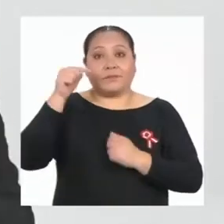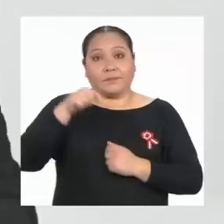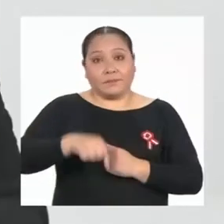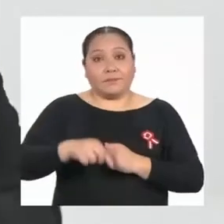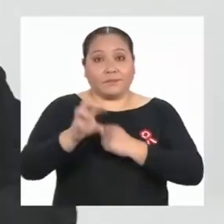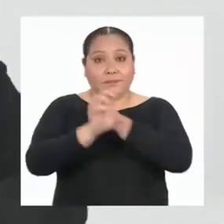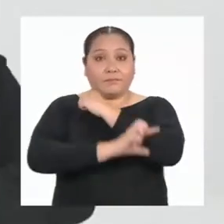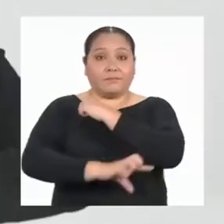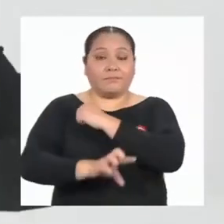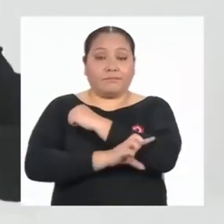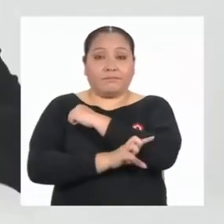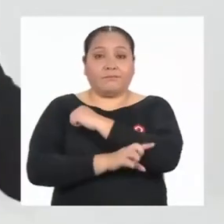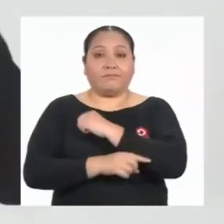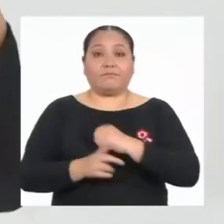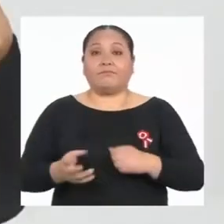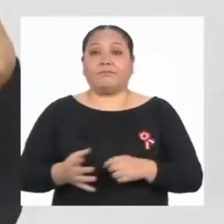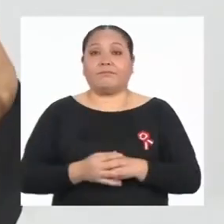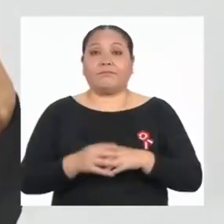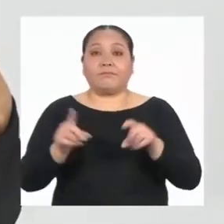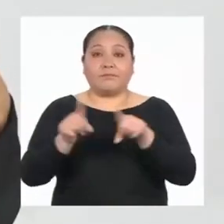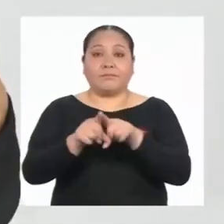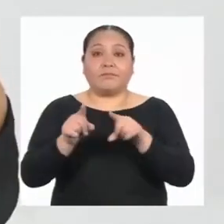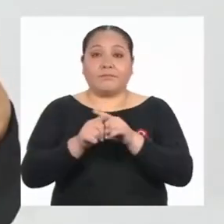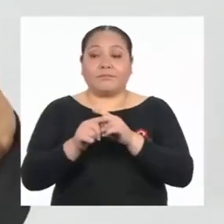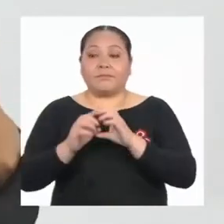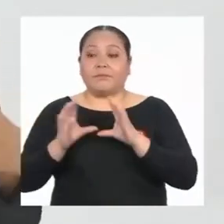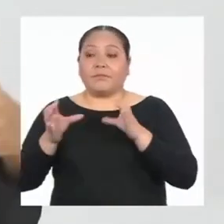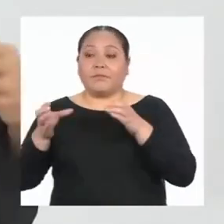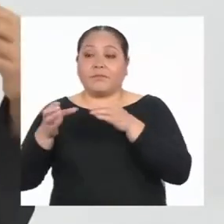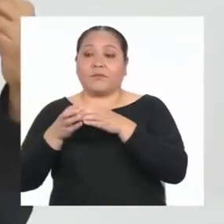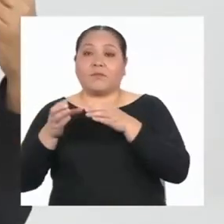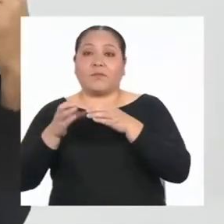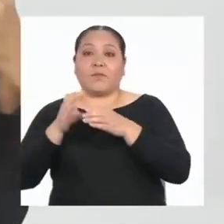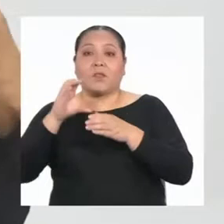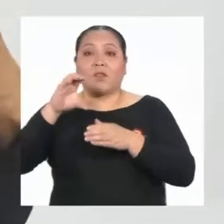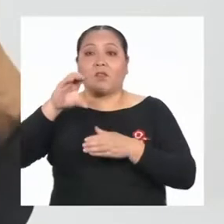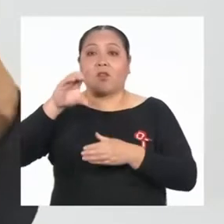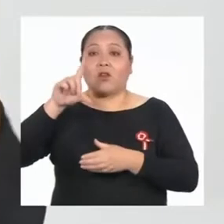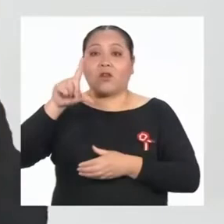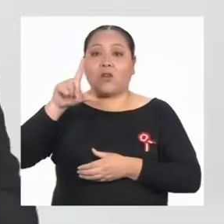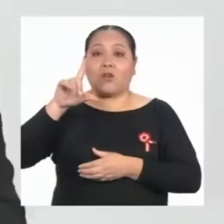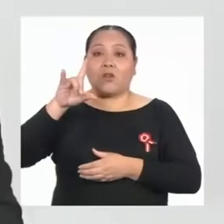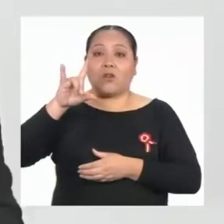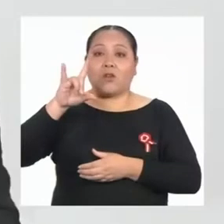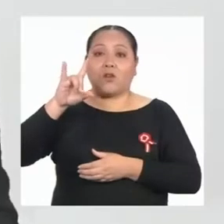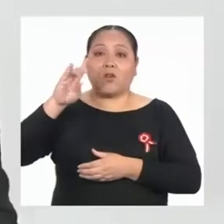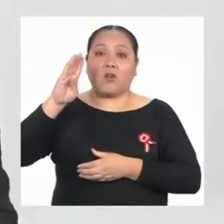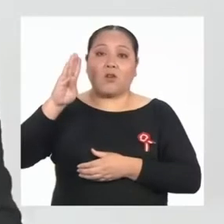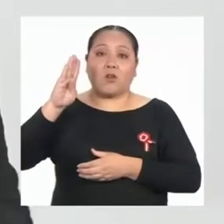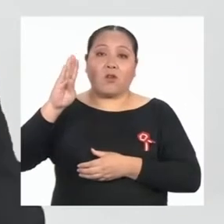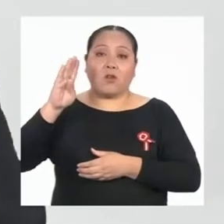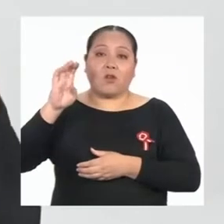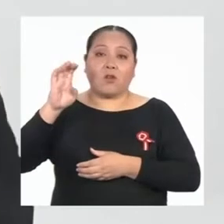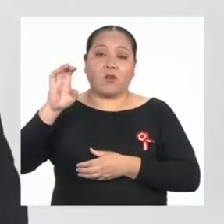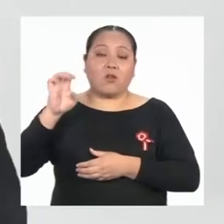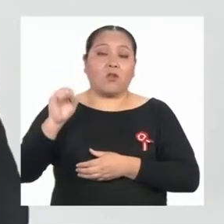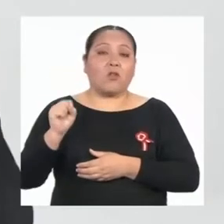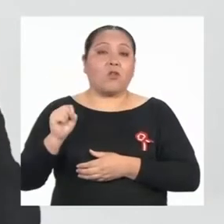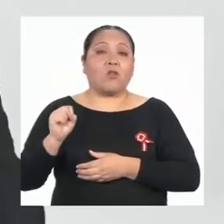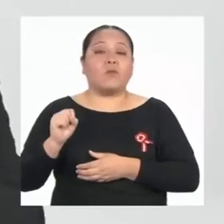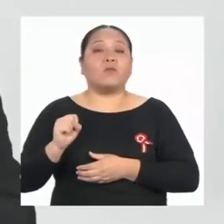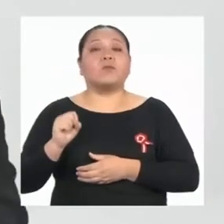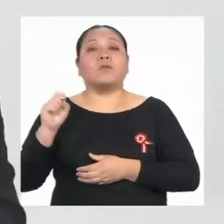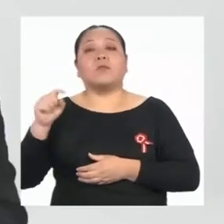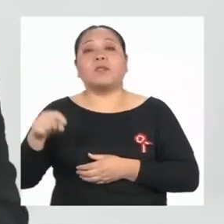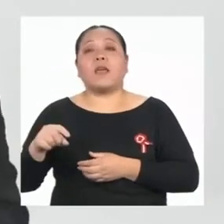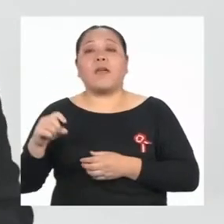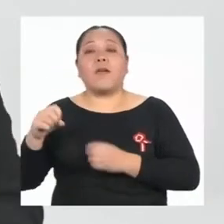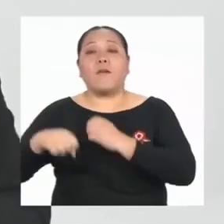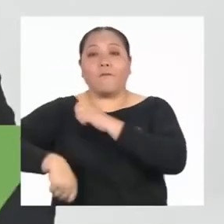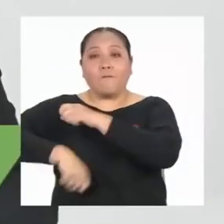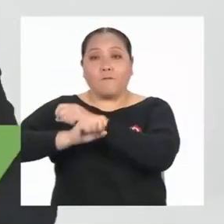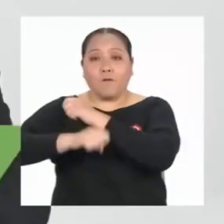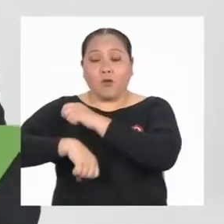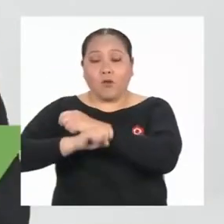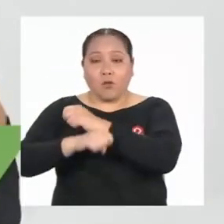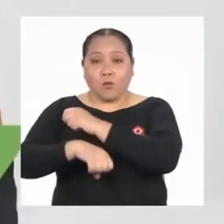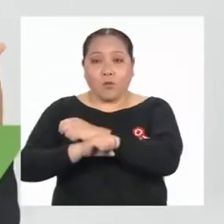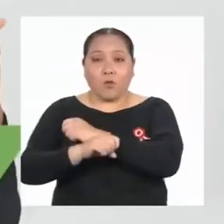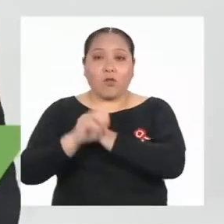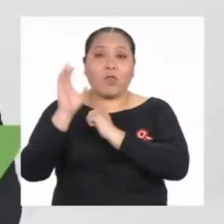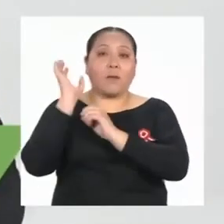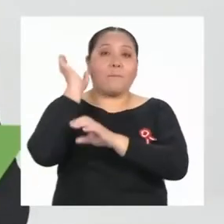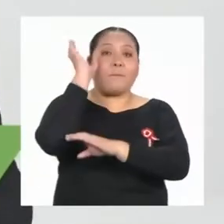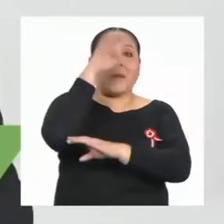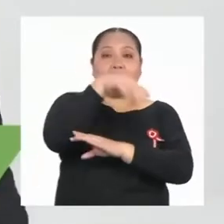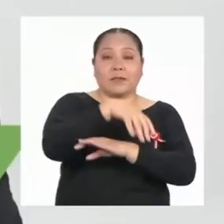país, así como en los clubes profesionales de fútbol, básquet y otros deportes. ¿Por